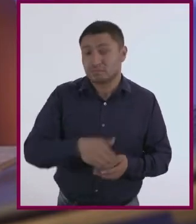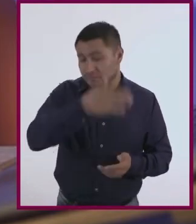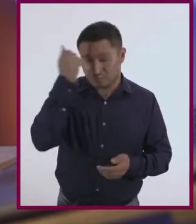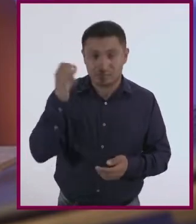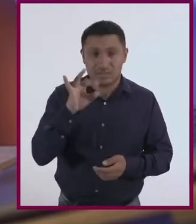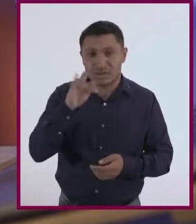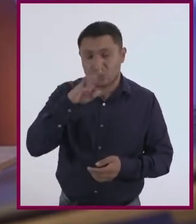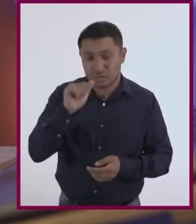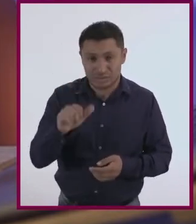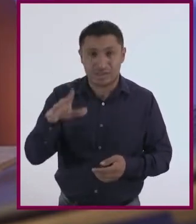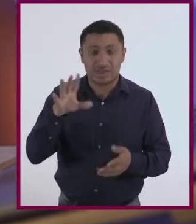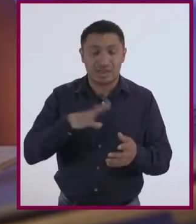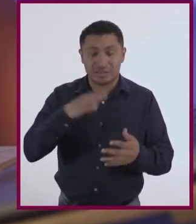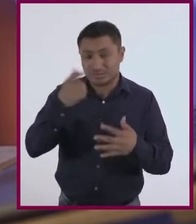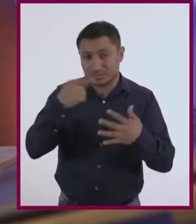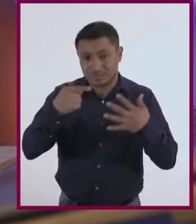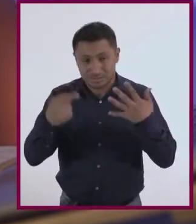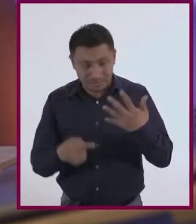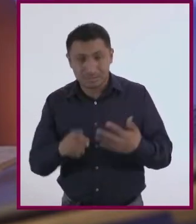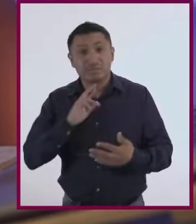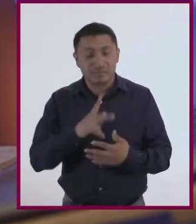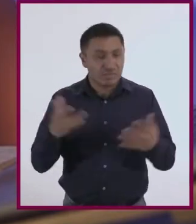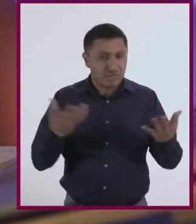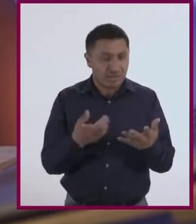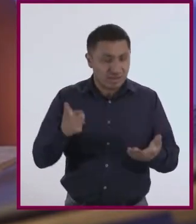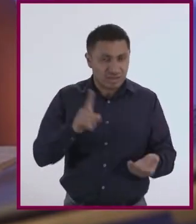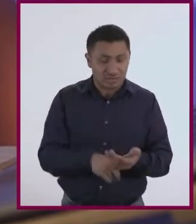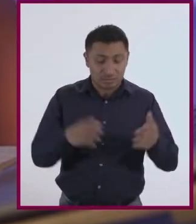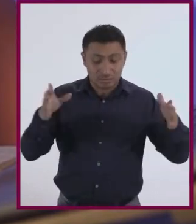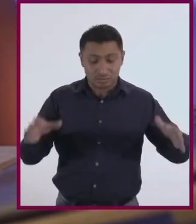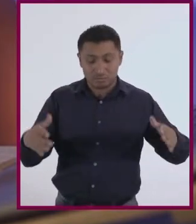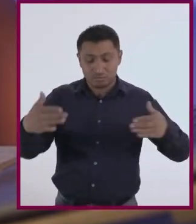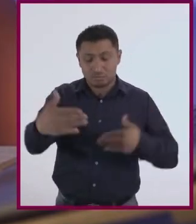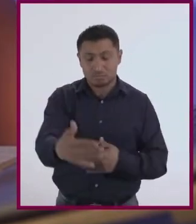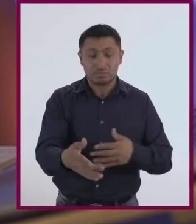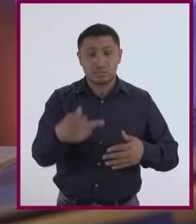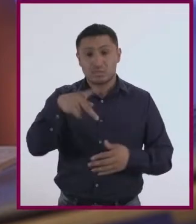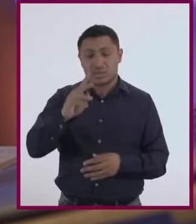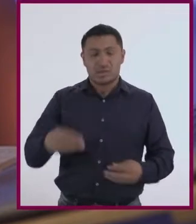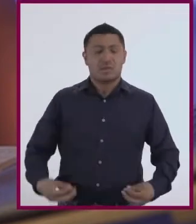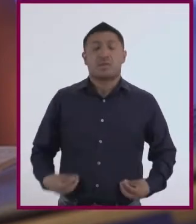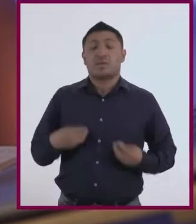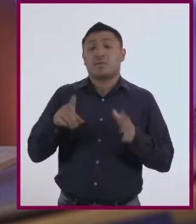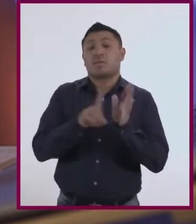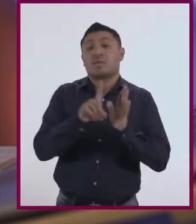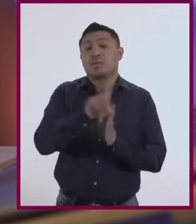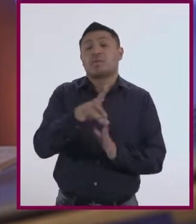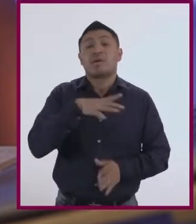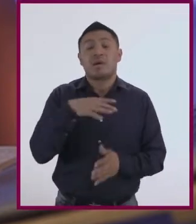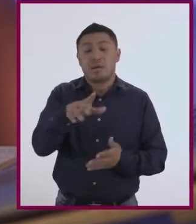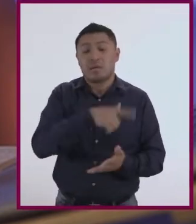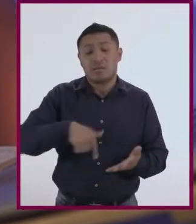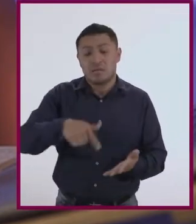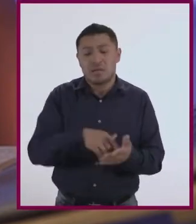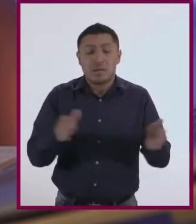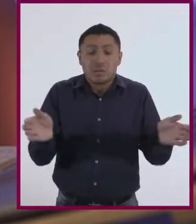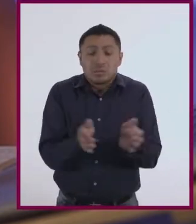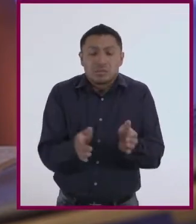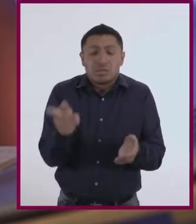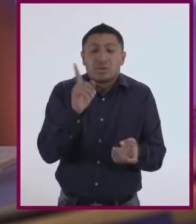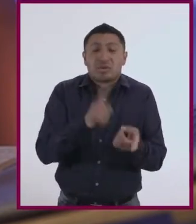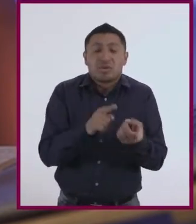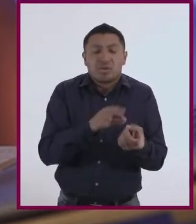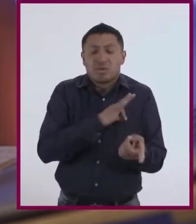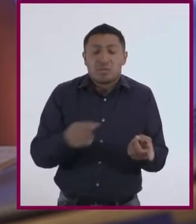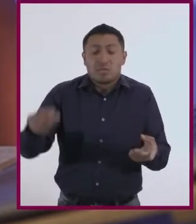que la composta tenía estas fases. Mejor hacer la composta en un contenedor. Pero si vivo en departamento y cuento con poco espacio, ¿en qué lugar puedo poner